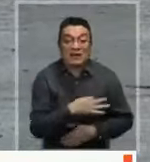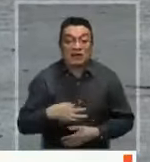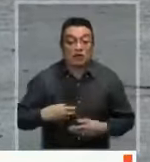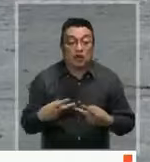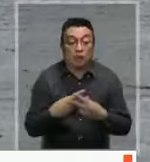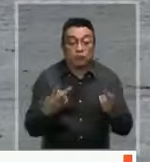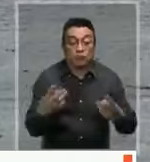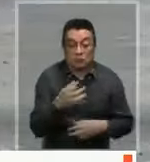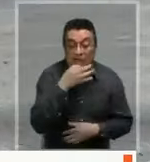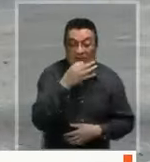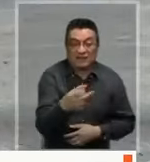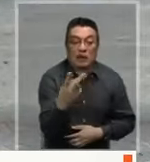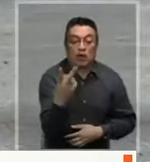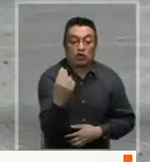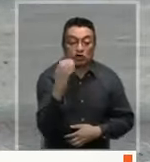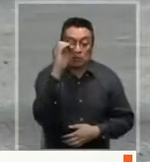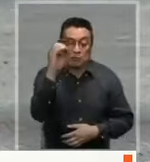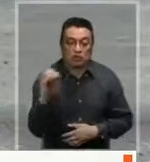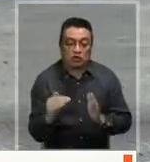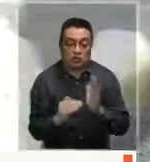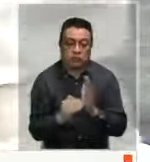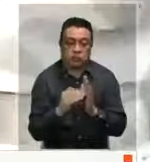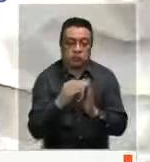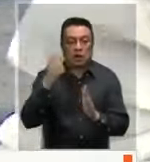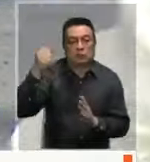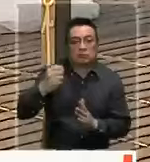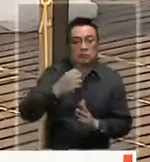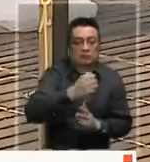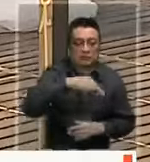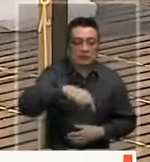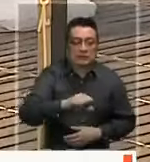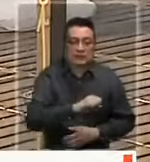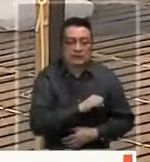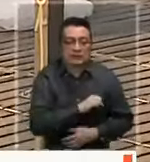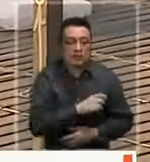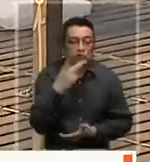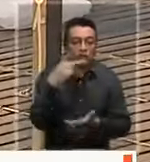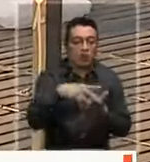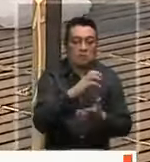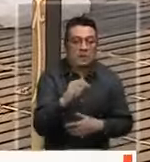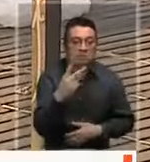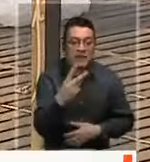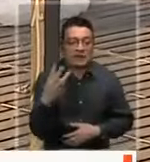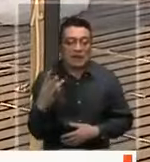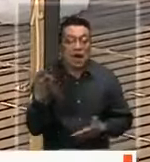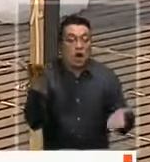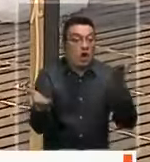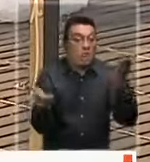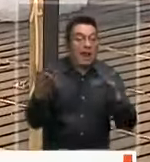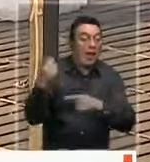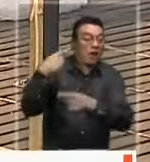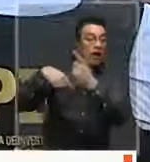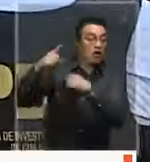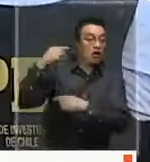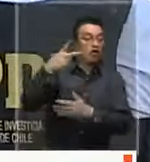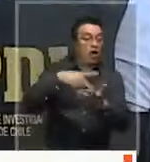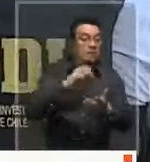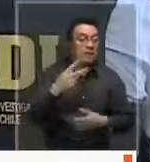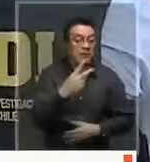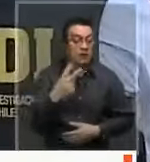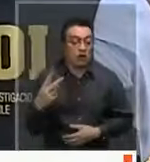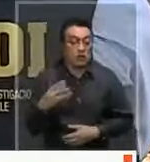en un 12 por aumentó el número de homicidios en la capital en 2023 en comparación al año 2022